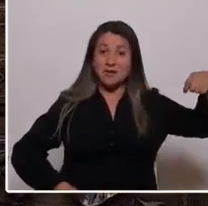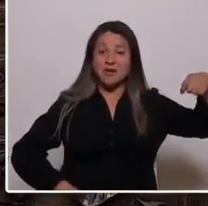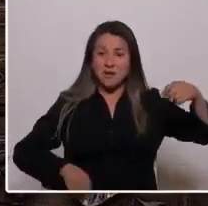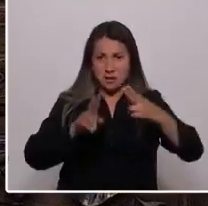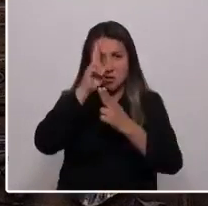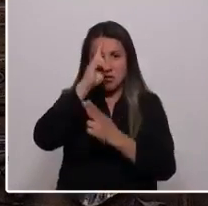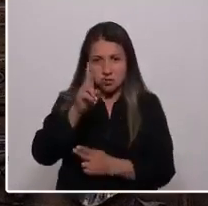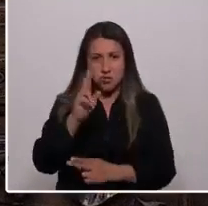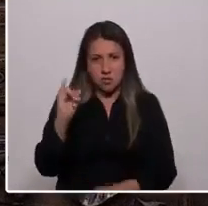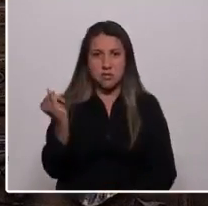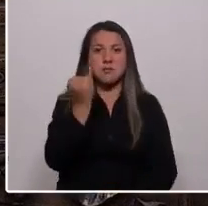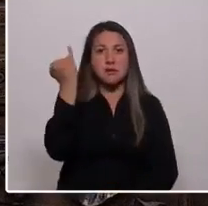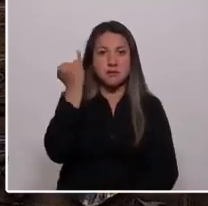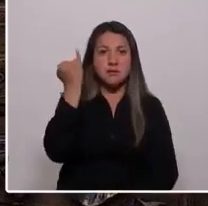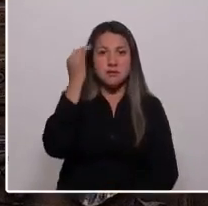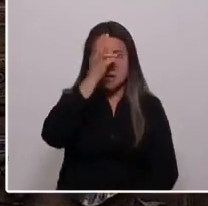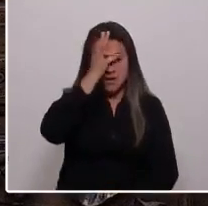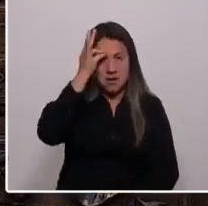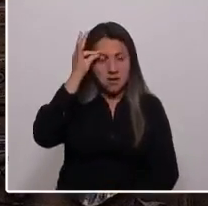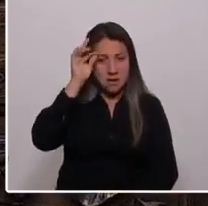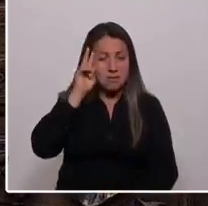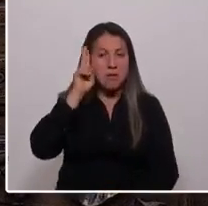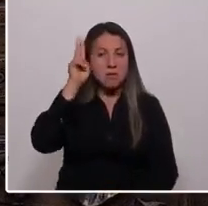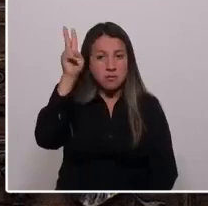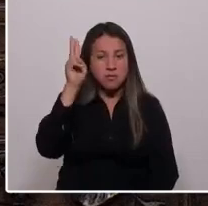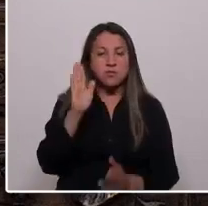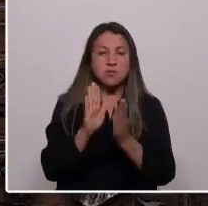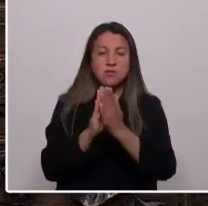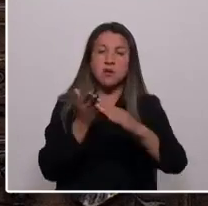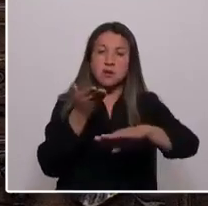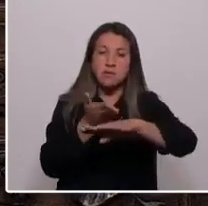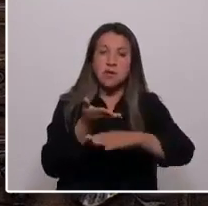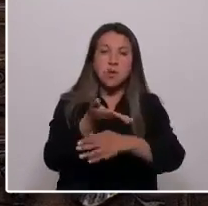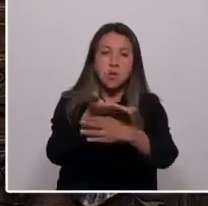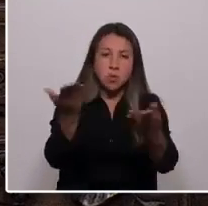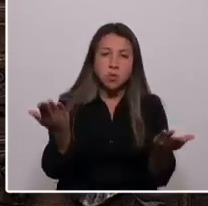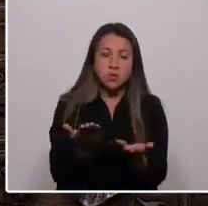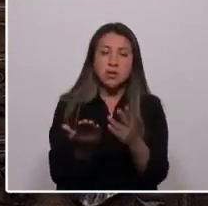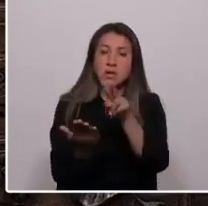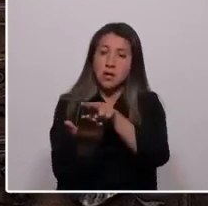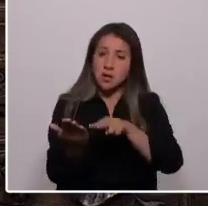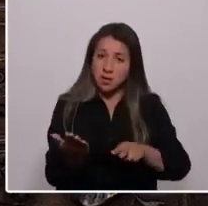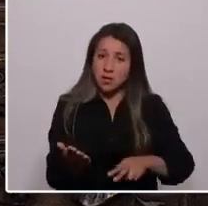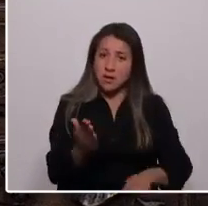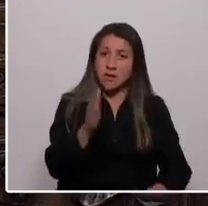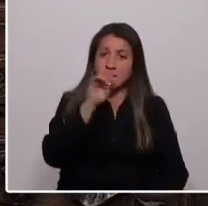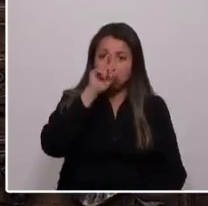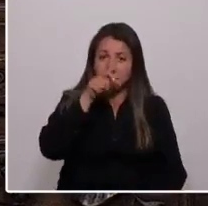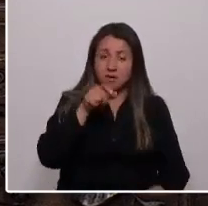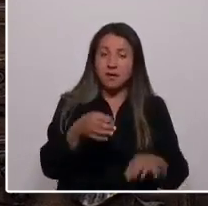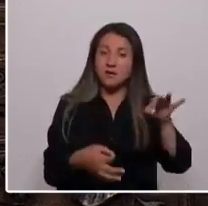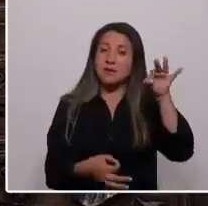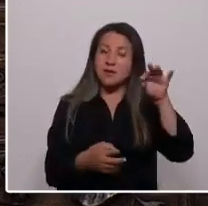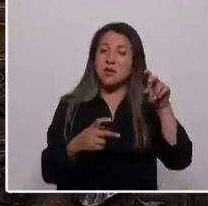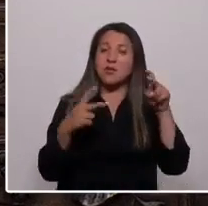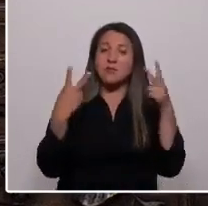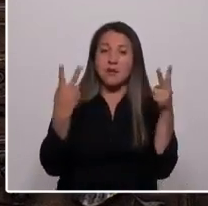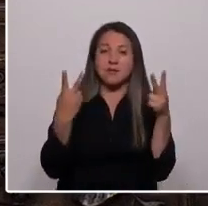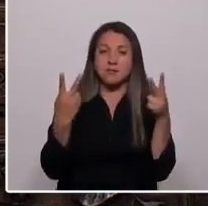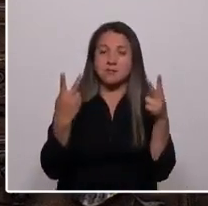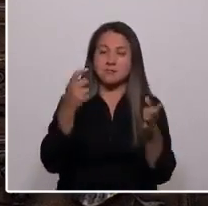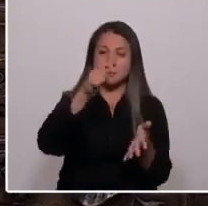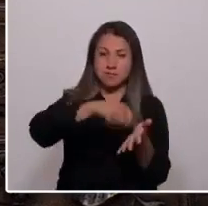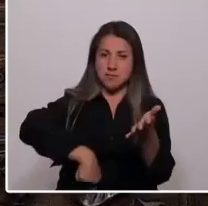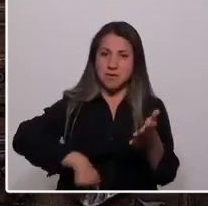mapuches en esta carta que sugiero que lo lean dice que Freire y su tratado de paz con los mapuches